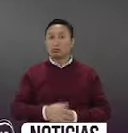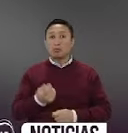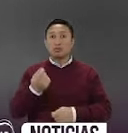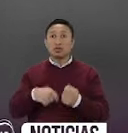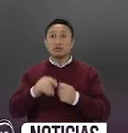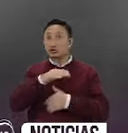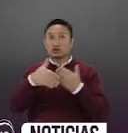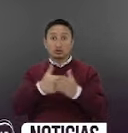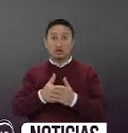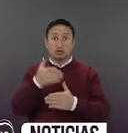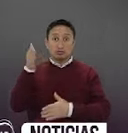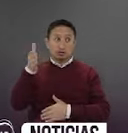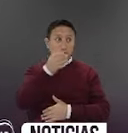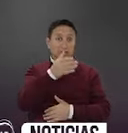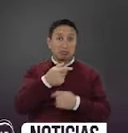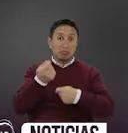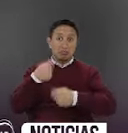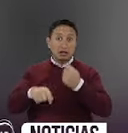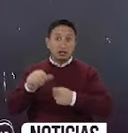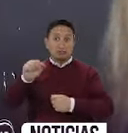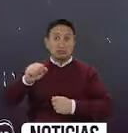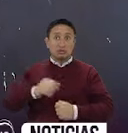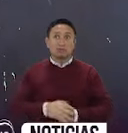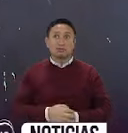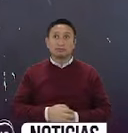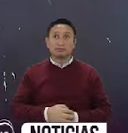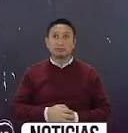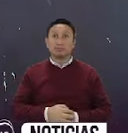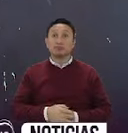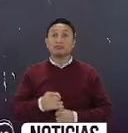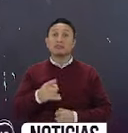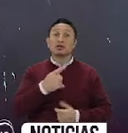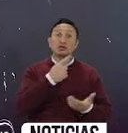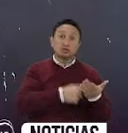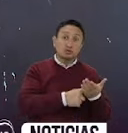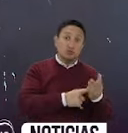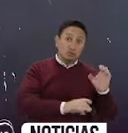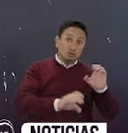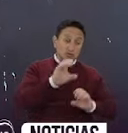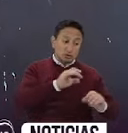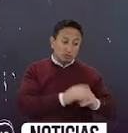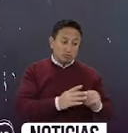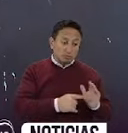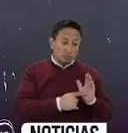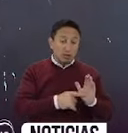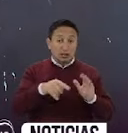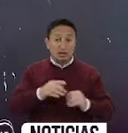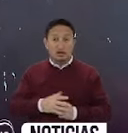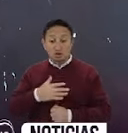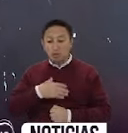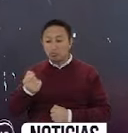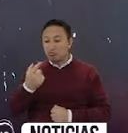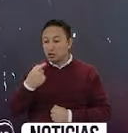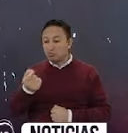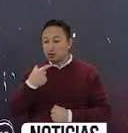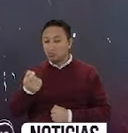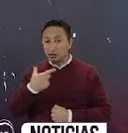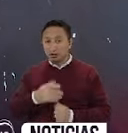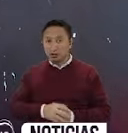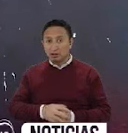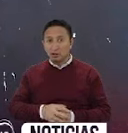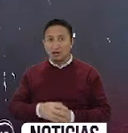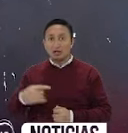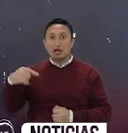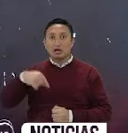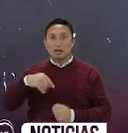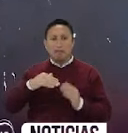las farmacias a las que entramos nos vendieron antibióticos. Sí. Hay estudios científicos que demuestran que el consumo de antibióticos no prescritos ha aumentado